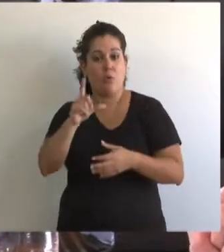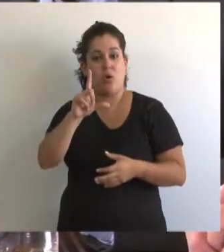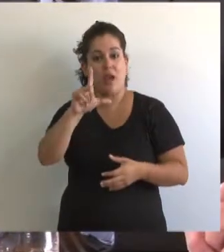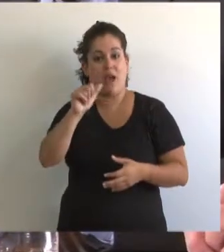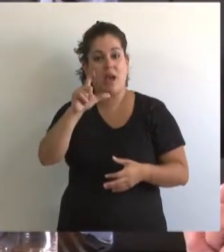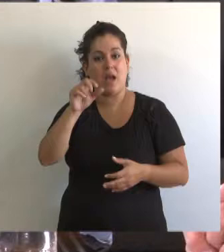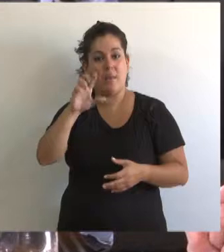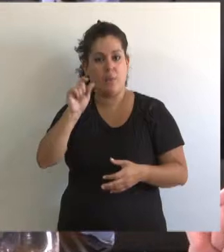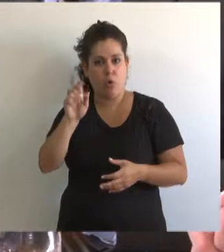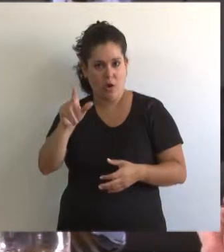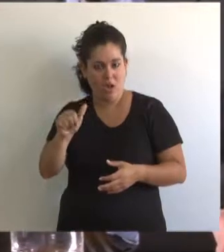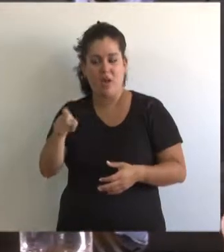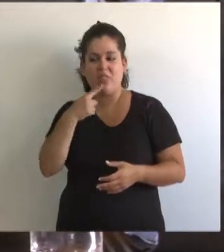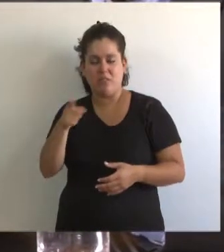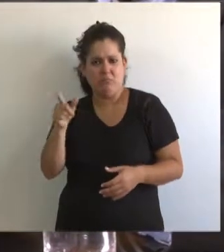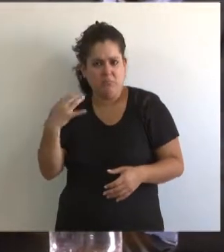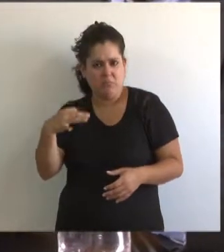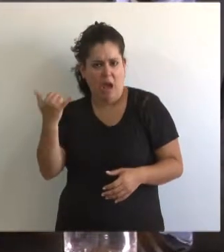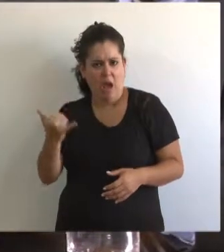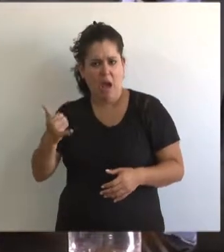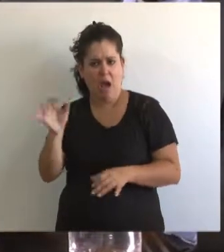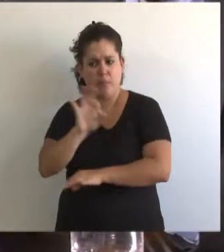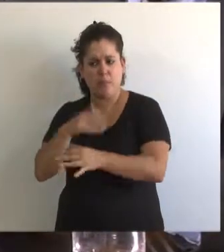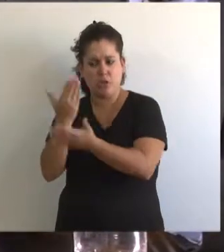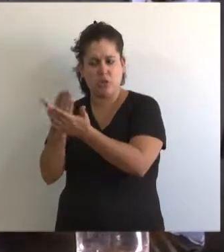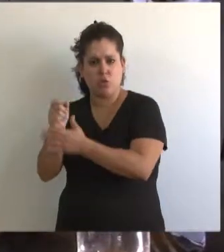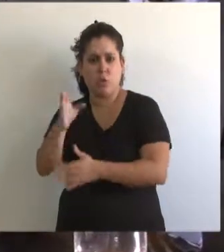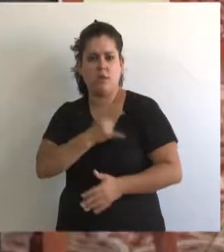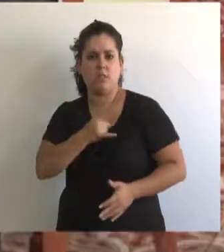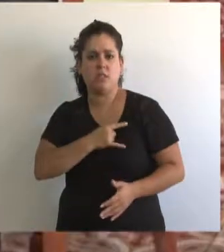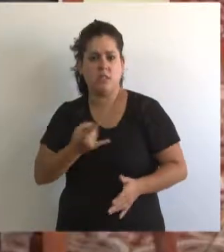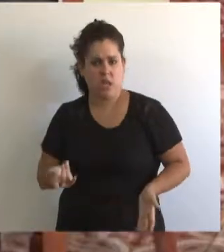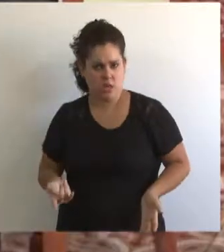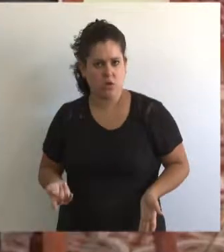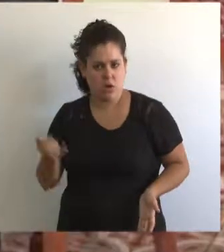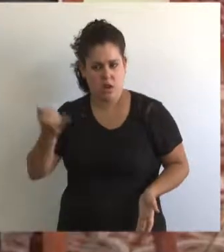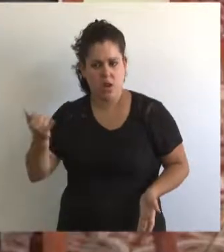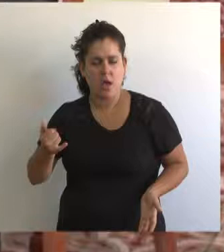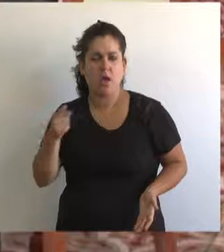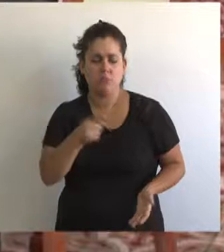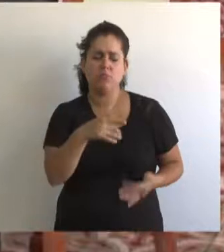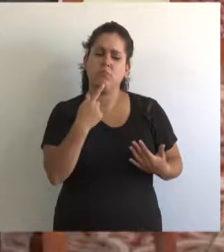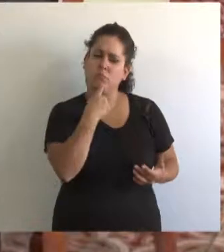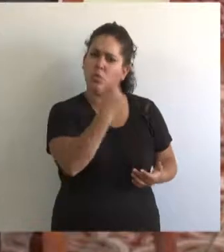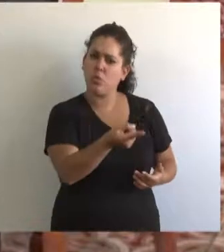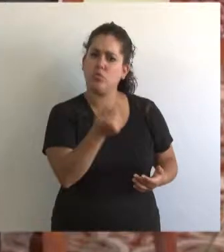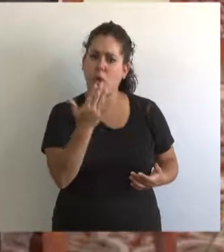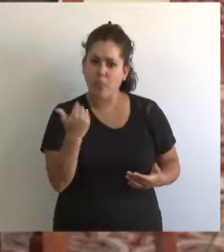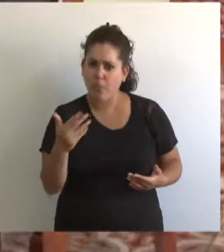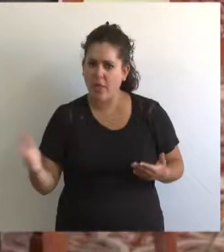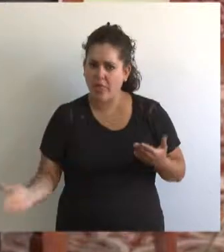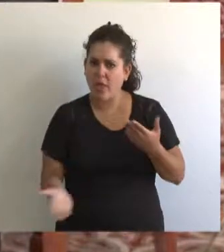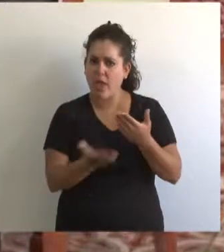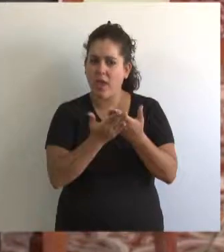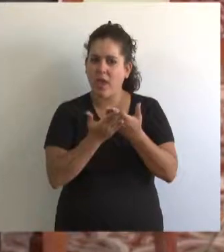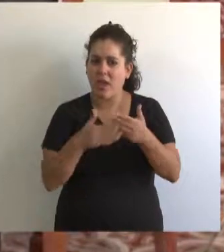un proyecto para el boleto estudiantil universitario y hay otros proyectos de otros bloques también vigentes sobre el mismo tema. ¿Qué posibilidades hay de que